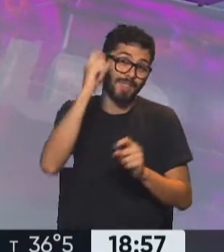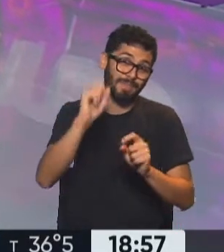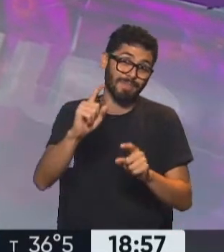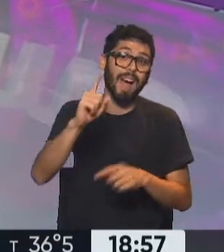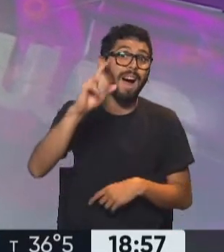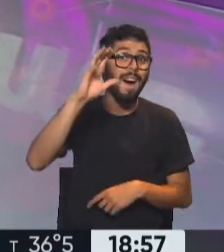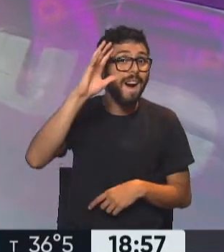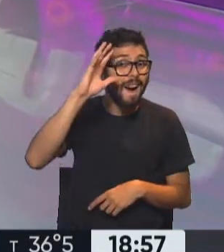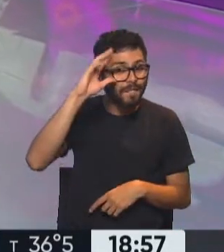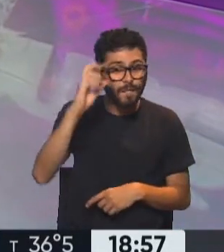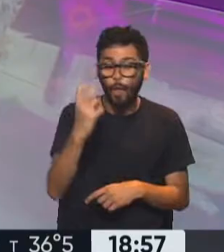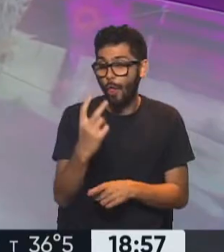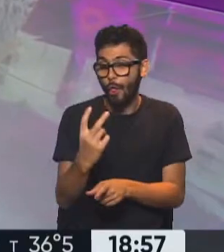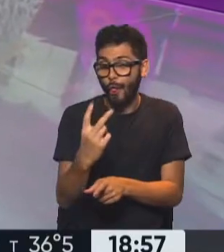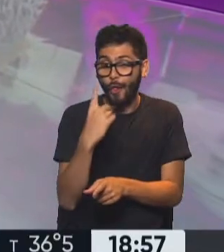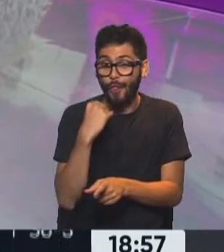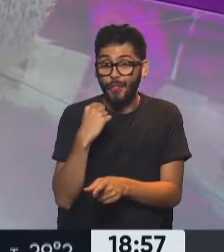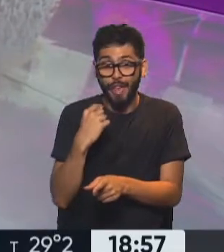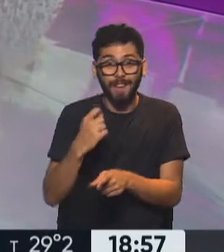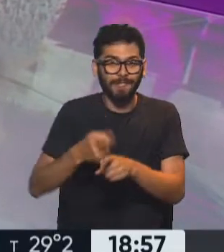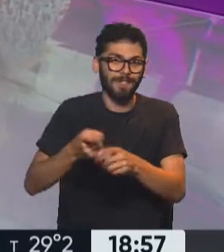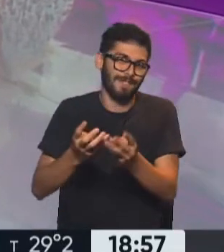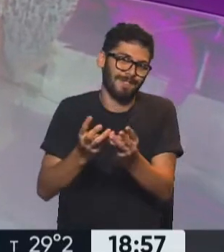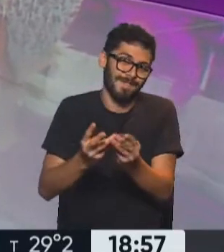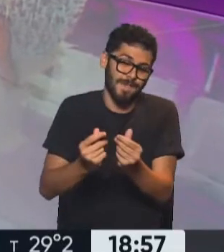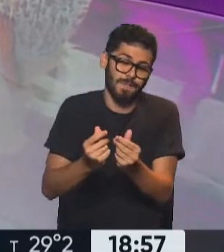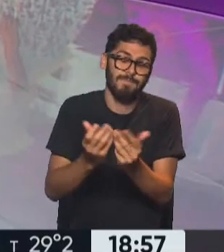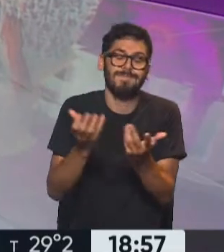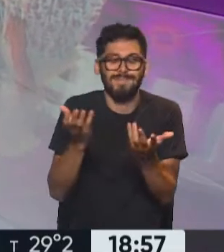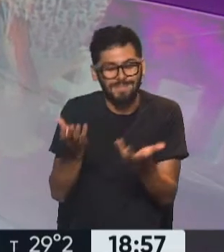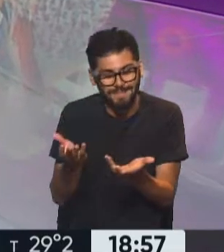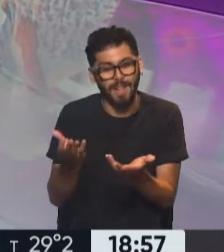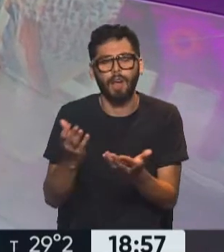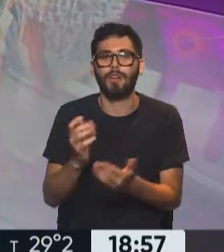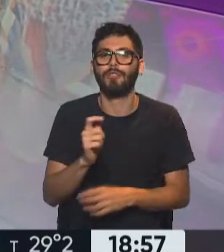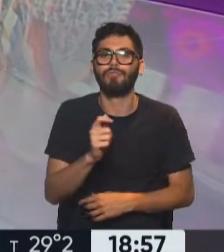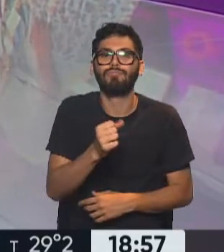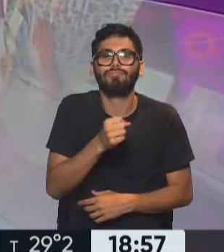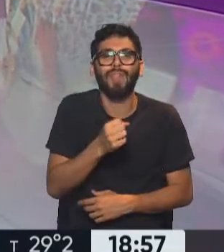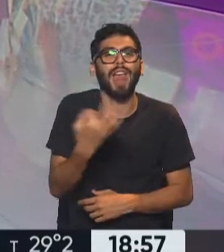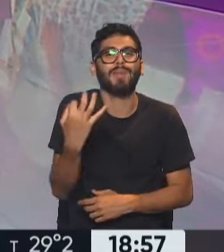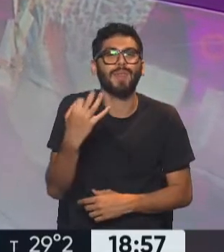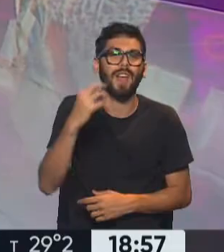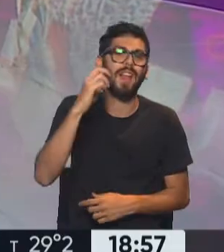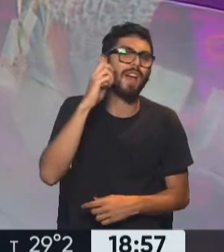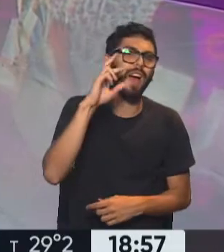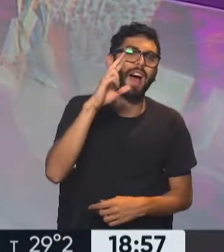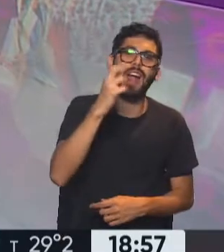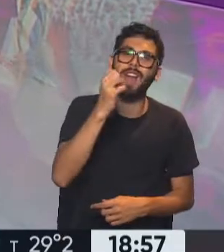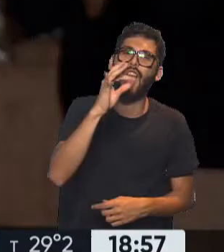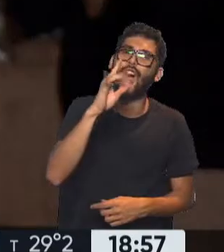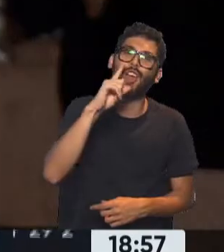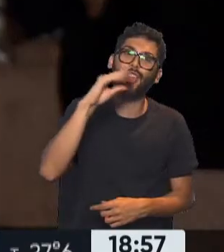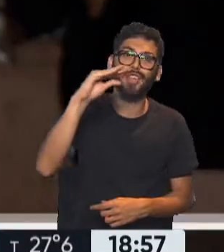dos días para que finalice esta tradicional celebración. Y a propósito de esto, nuestros enviados especiales, allí Gabriela Radichen nos cuenta los